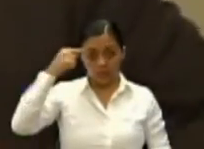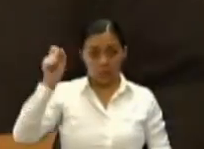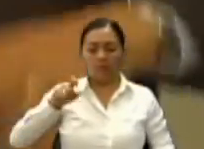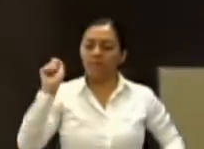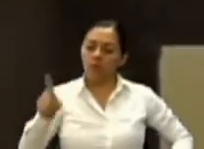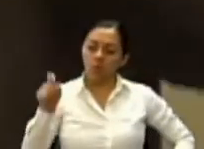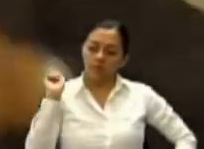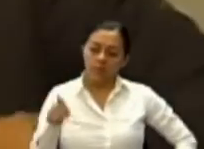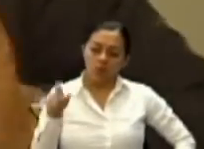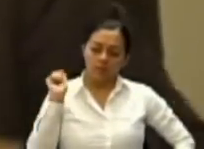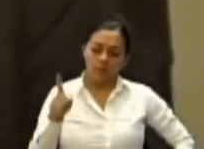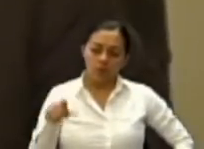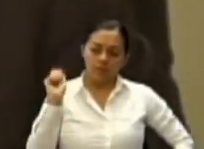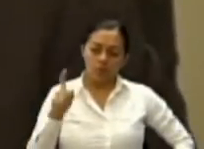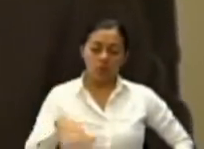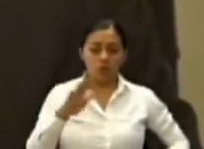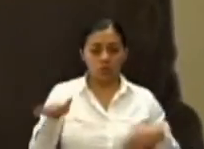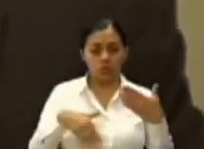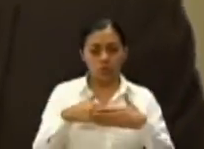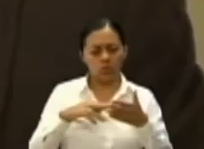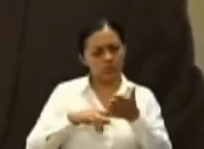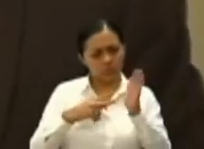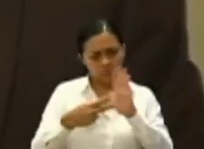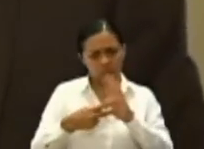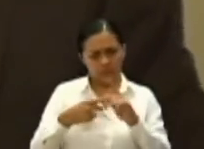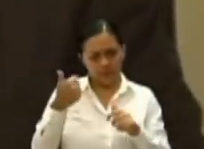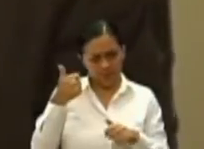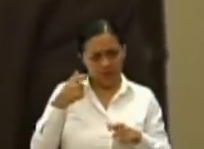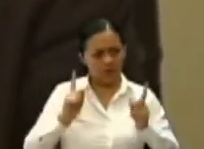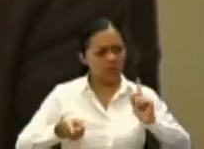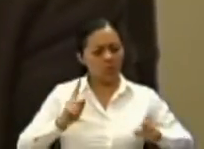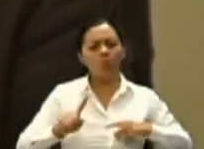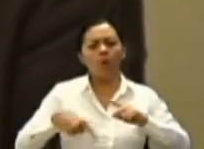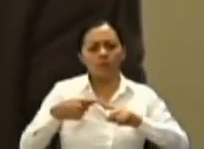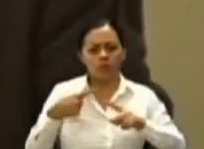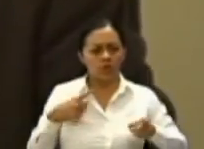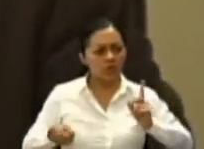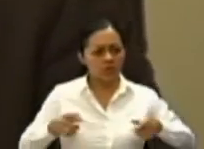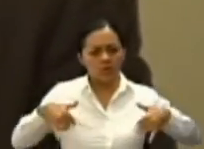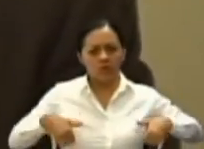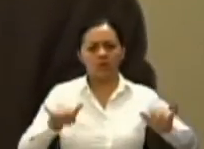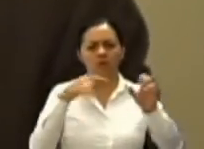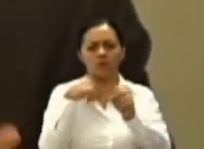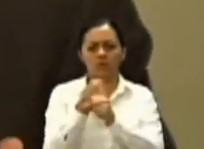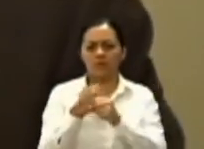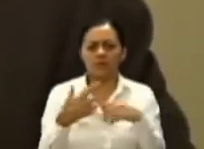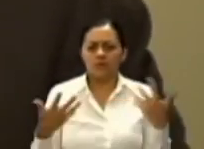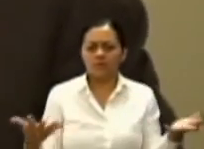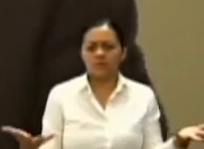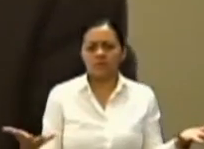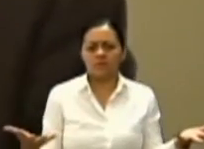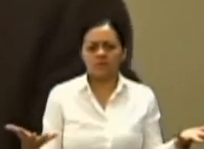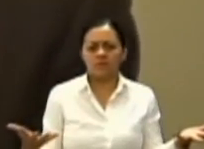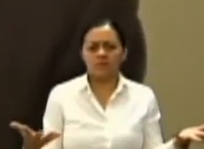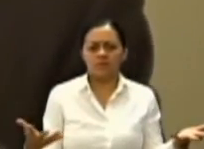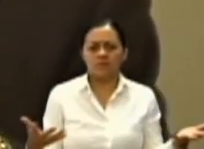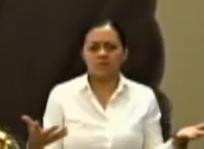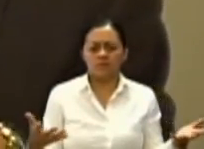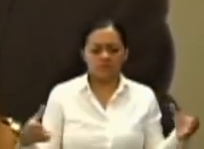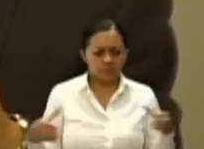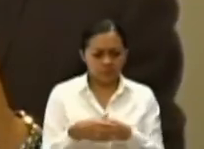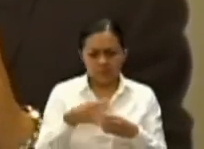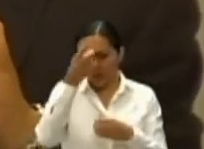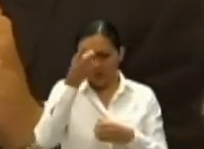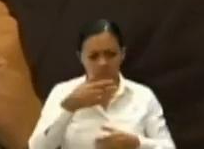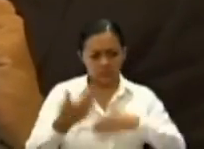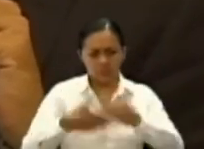encuestas que 70 80 por ciento que una consulta no dice nada pregunte sobre cualquier tema si quiere ser consultado y ver si es lo lógico